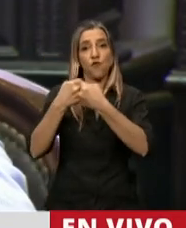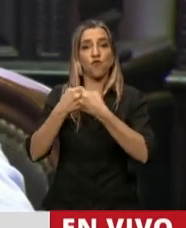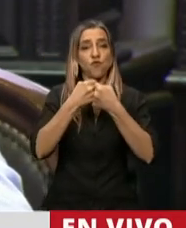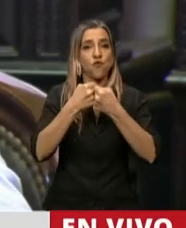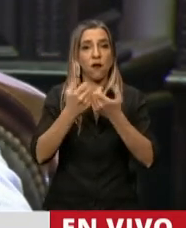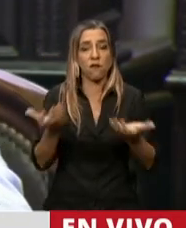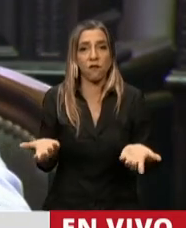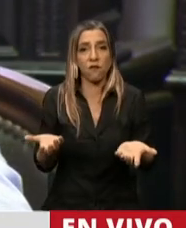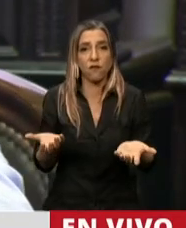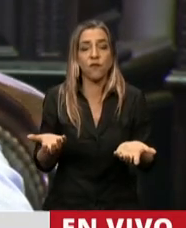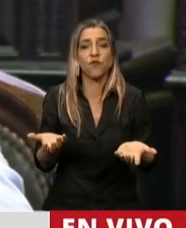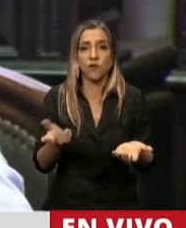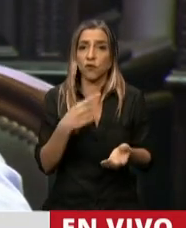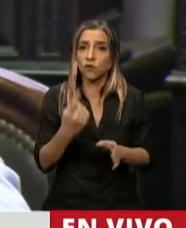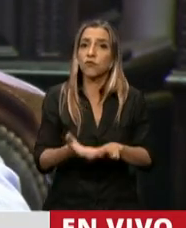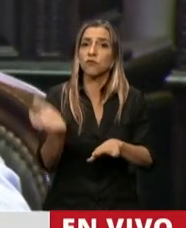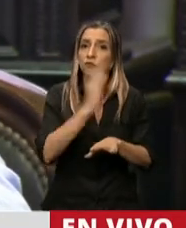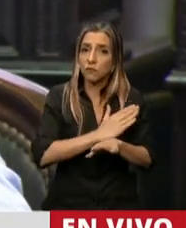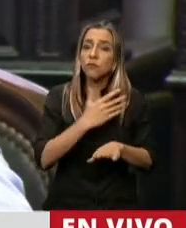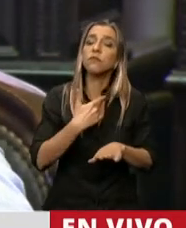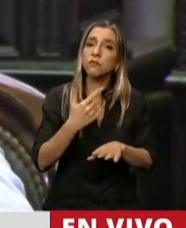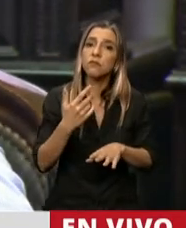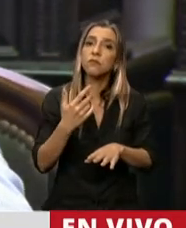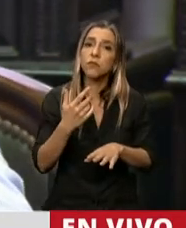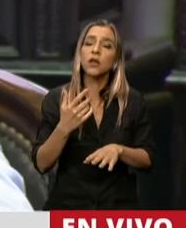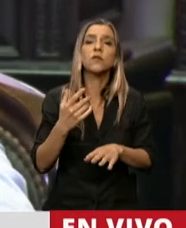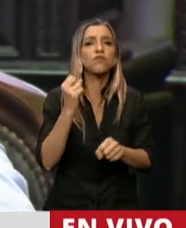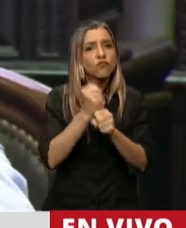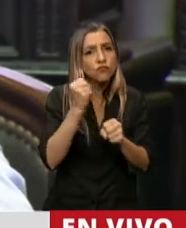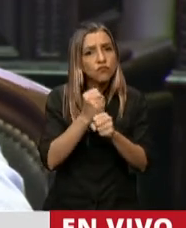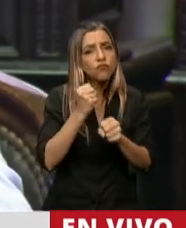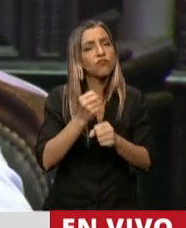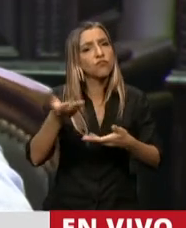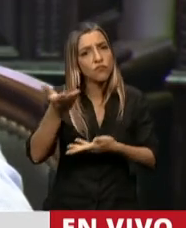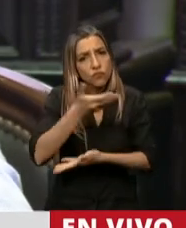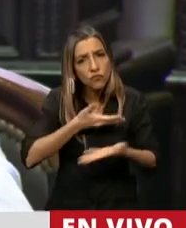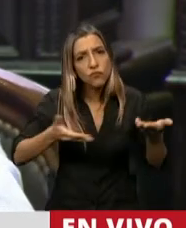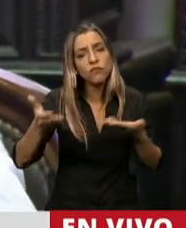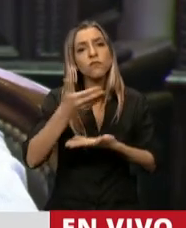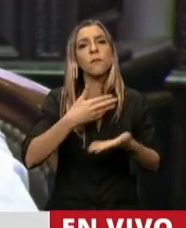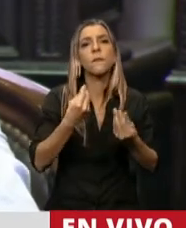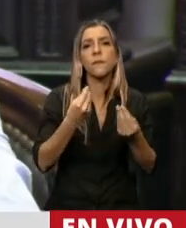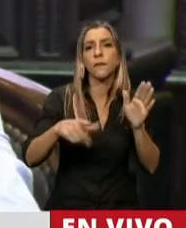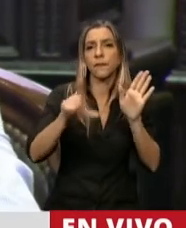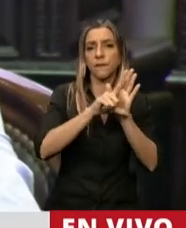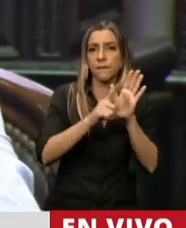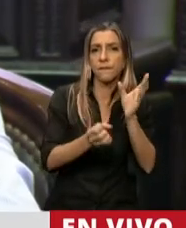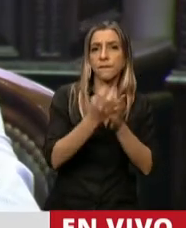logrado un consenso político, habíamos trabajado una ley que